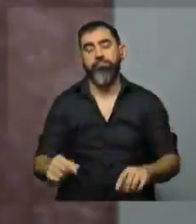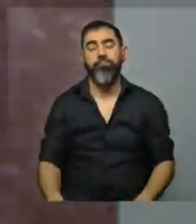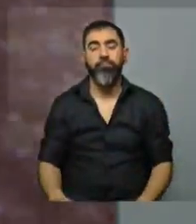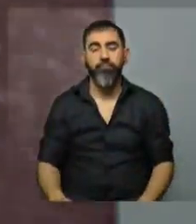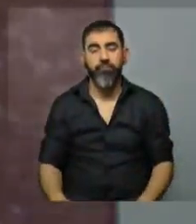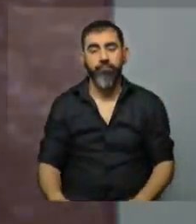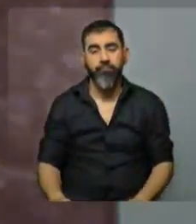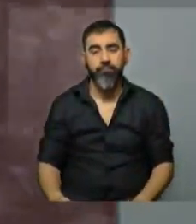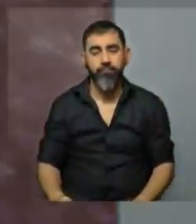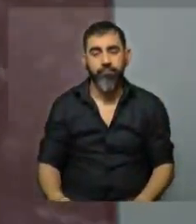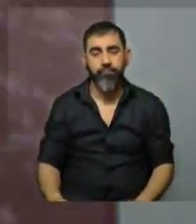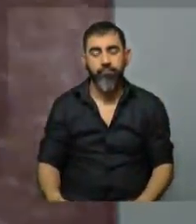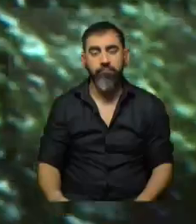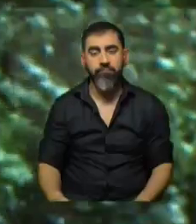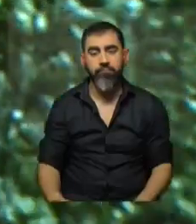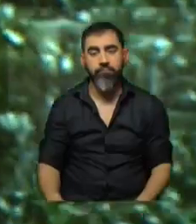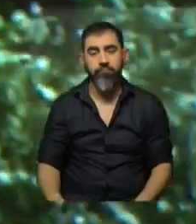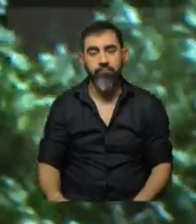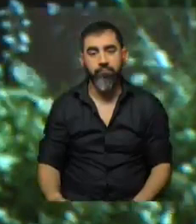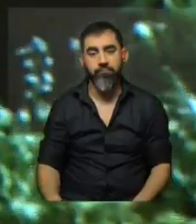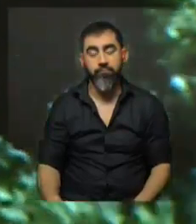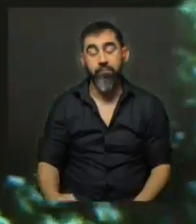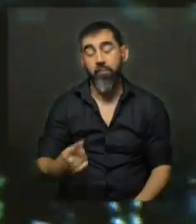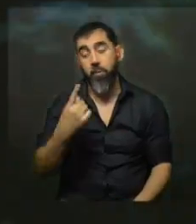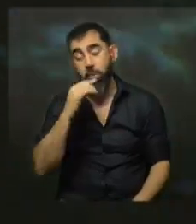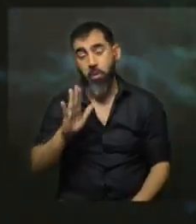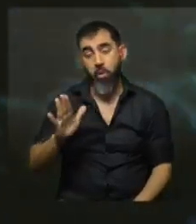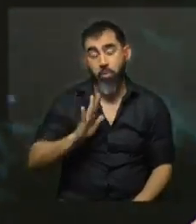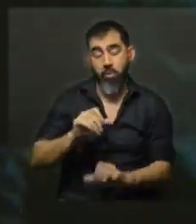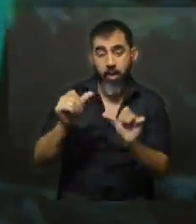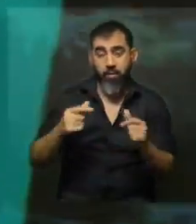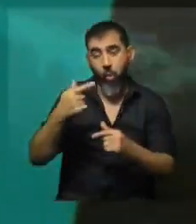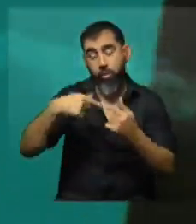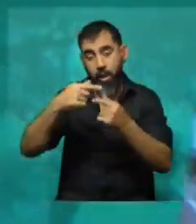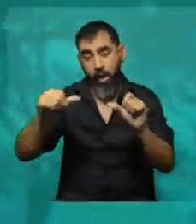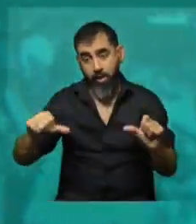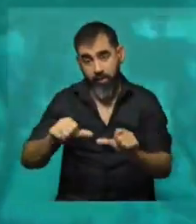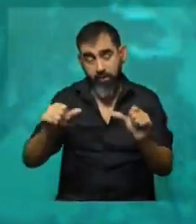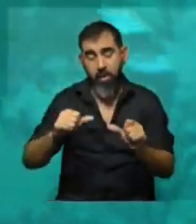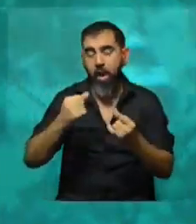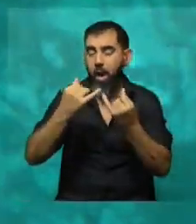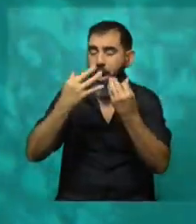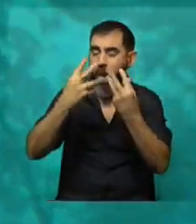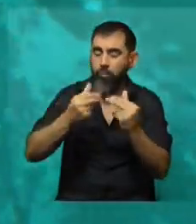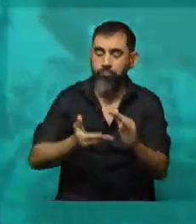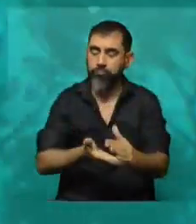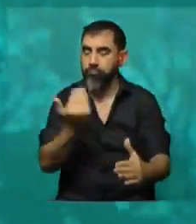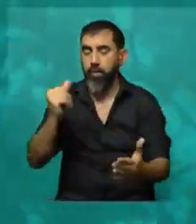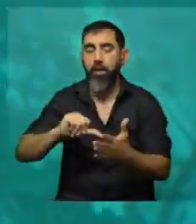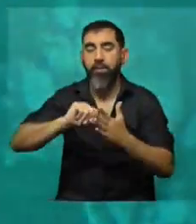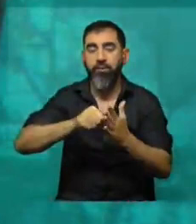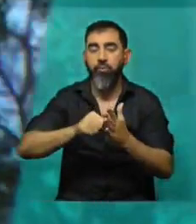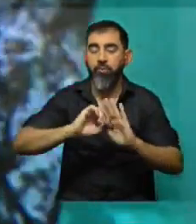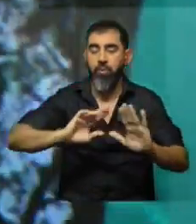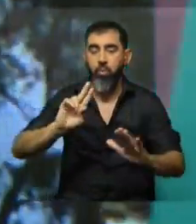señora, ¿no? Señora, sobre todo, señora, señor, que va a hacer otra cosa. No lo haga hoy. Automáticamente se le va a quitar la cédula y la